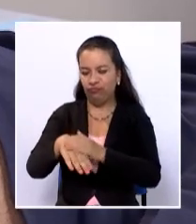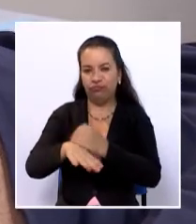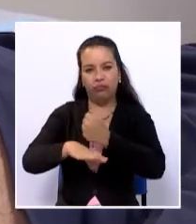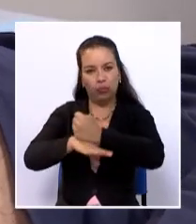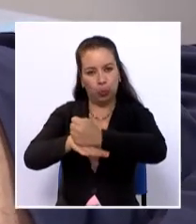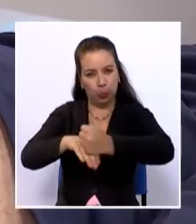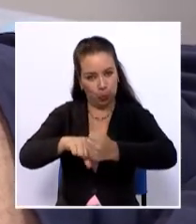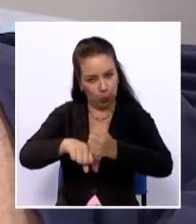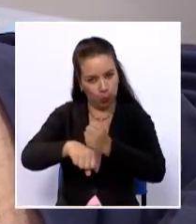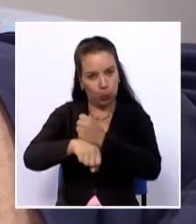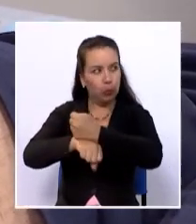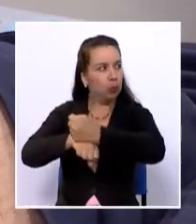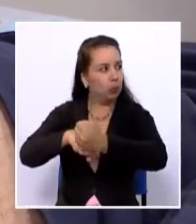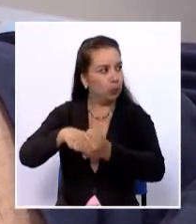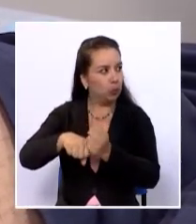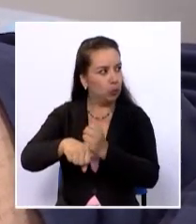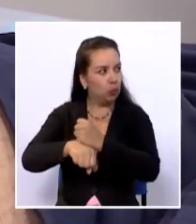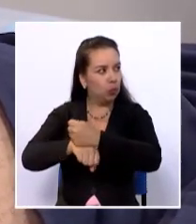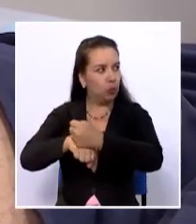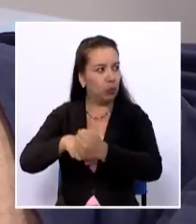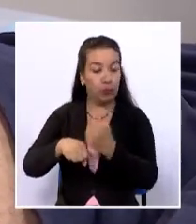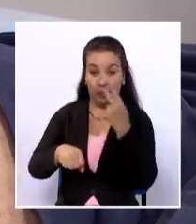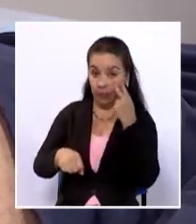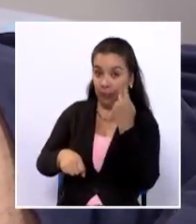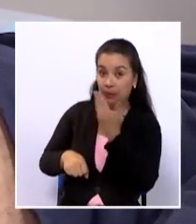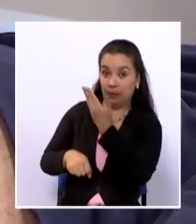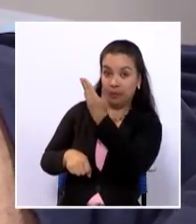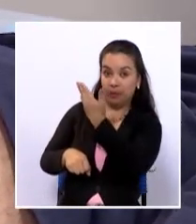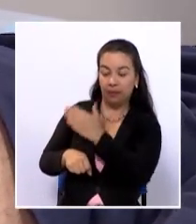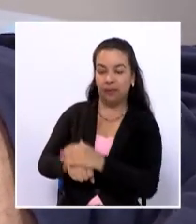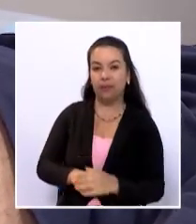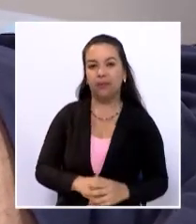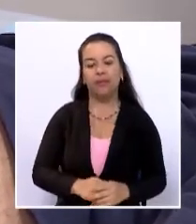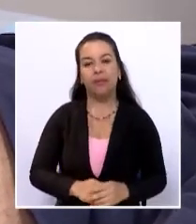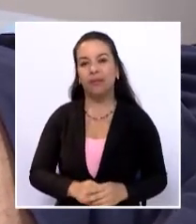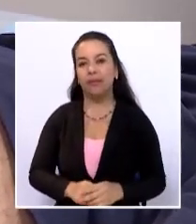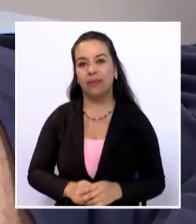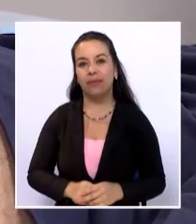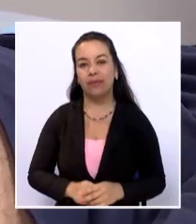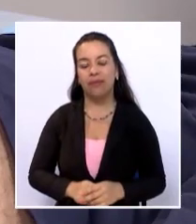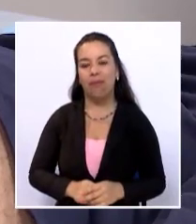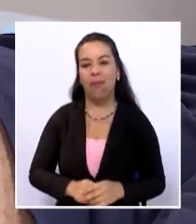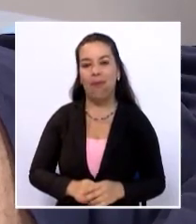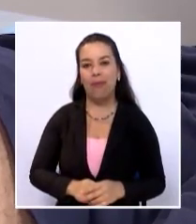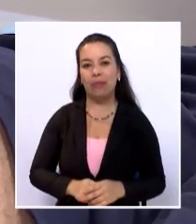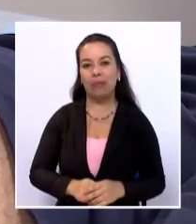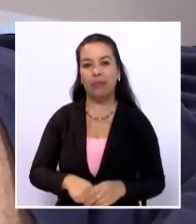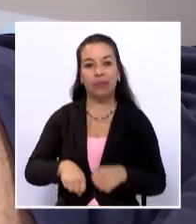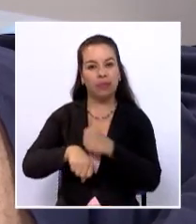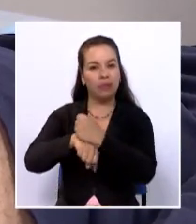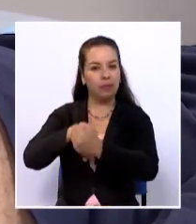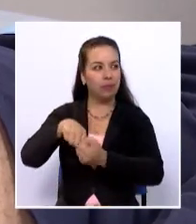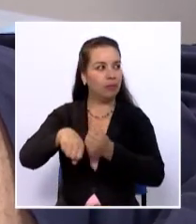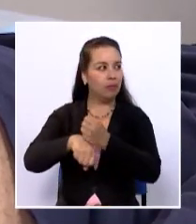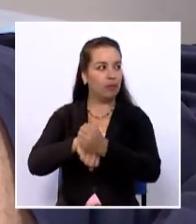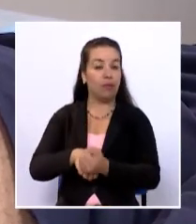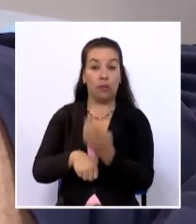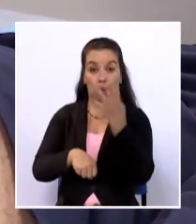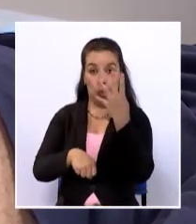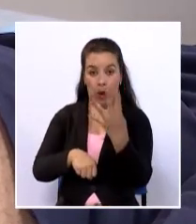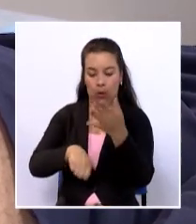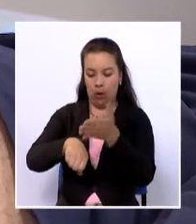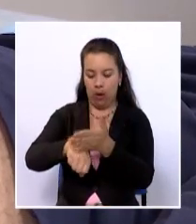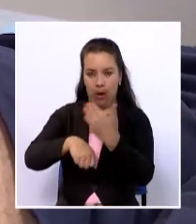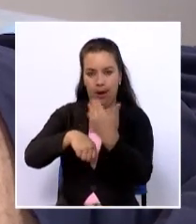interfase para poder que la onda mecánica pueda viajar la valoración de la rodilla que son se hace se valoran cuatro compartimientos